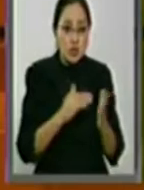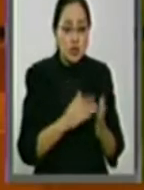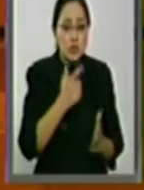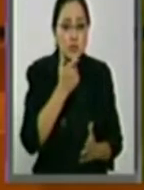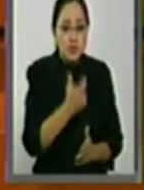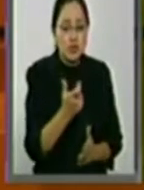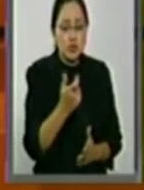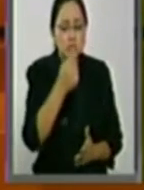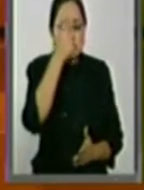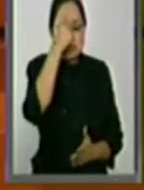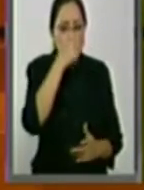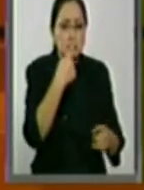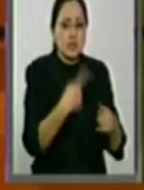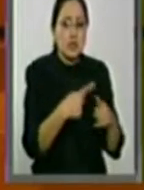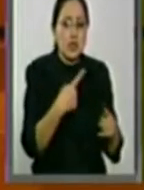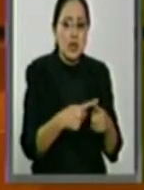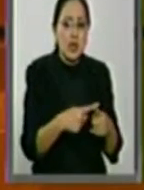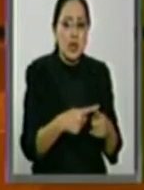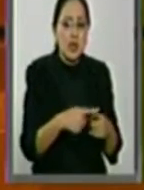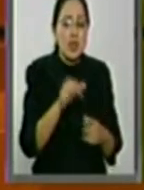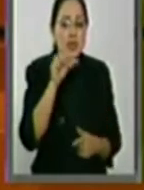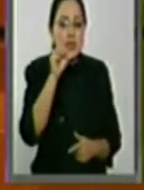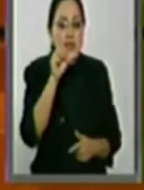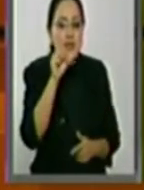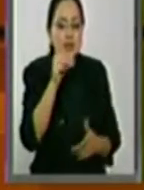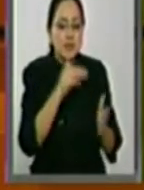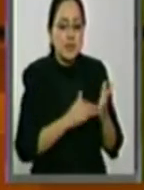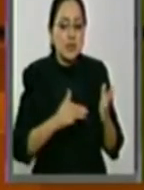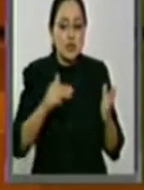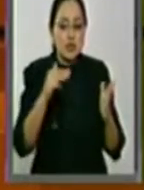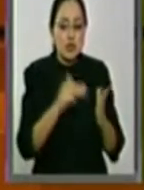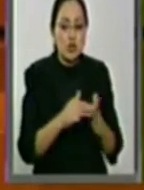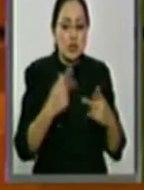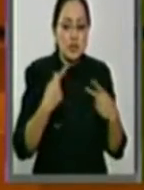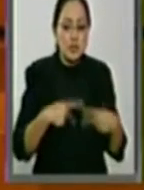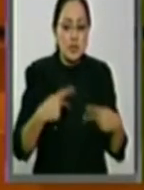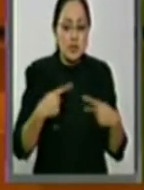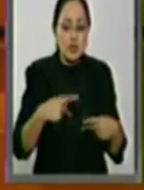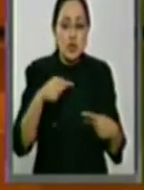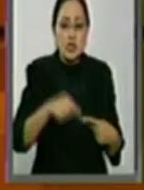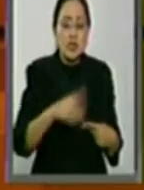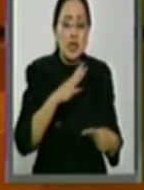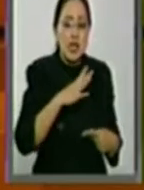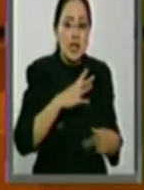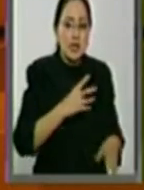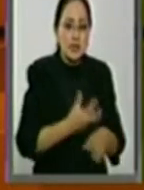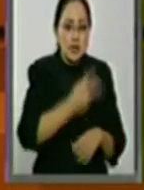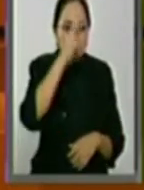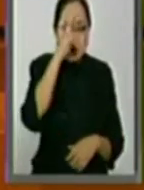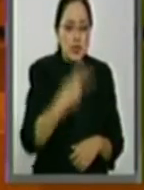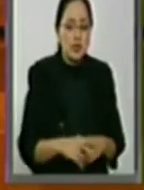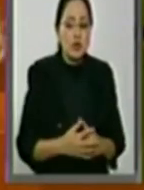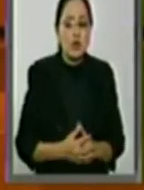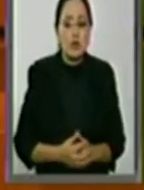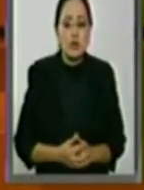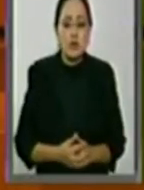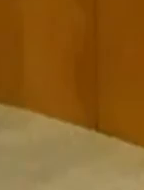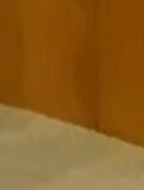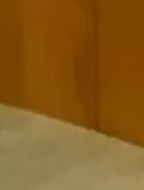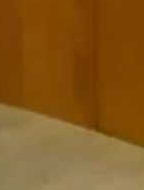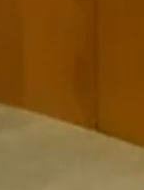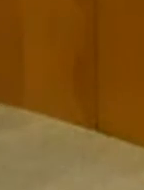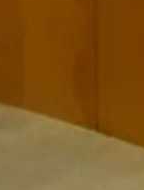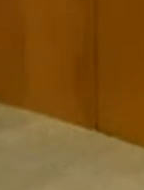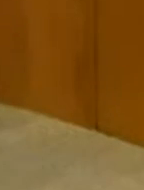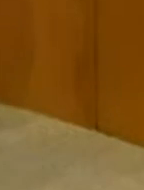van dirigidos a 16 millones de habitantes que tenemos en el Estado de México, prácticamente